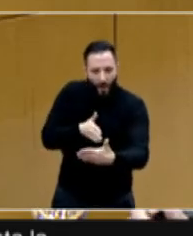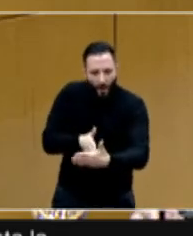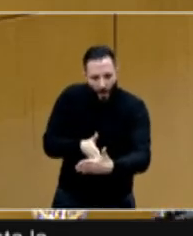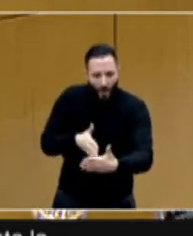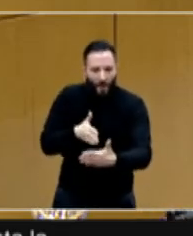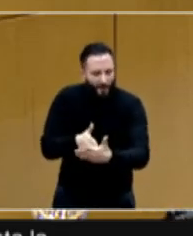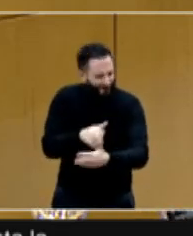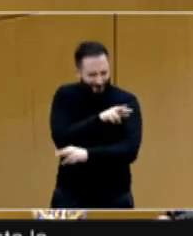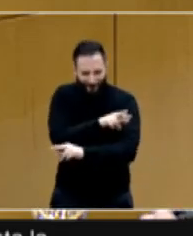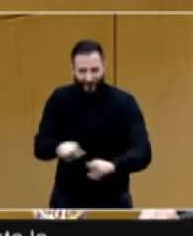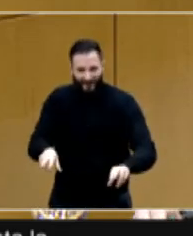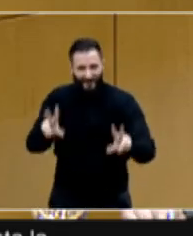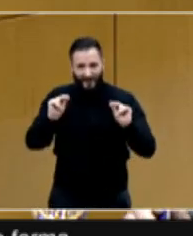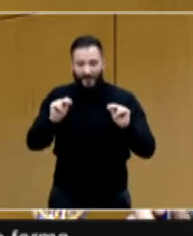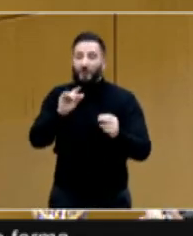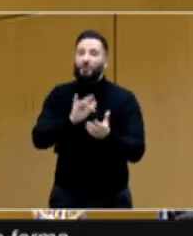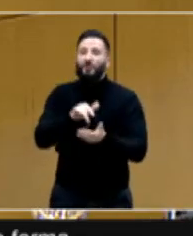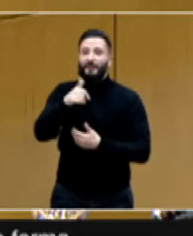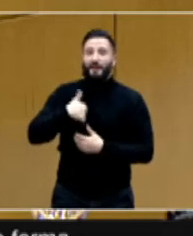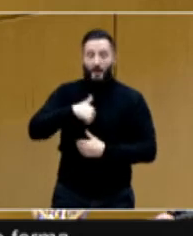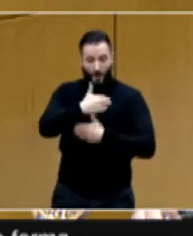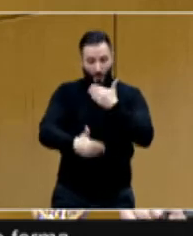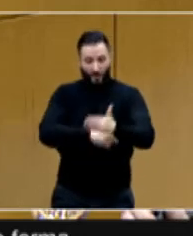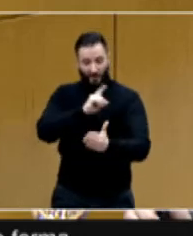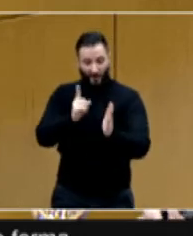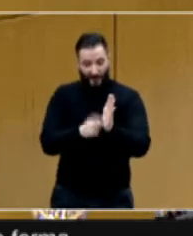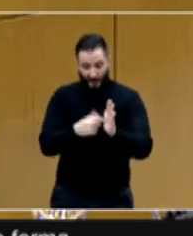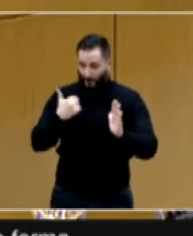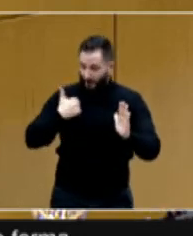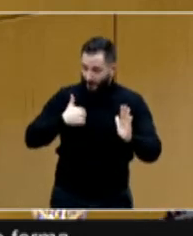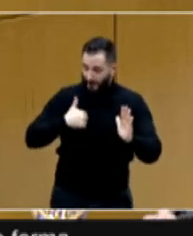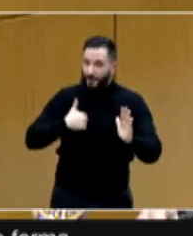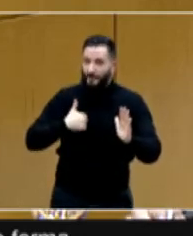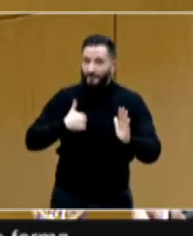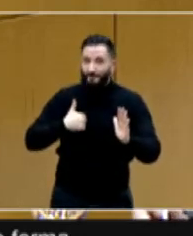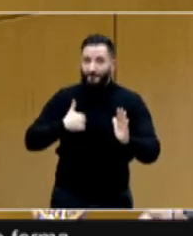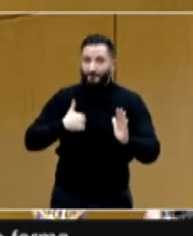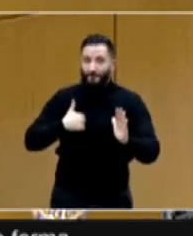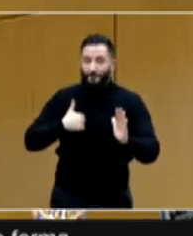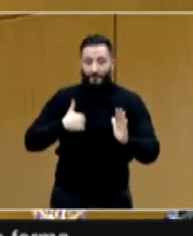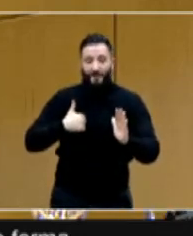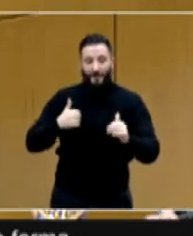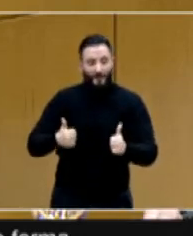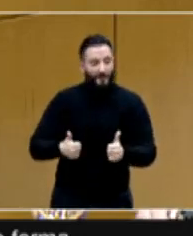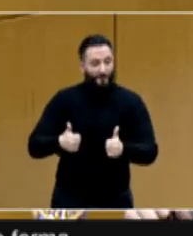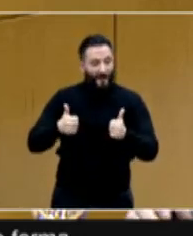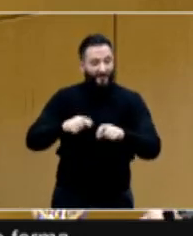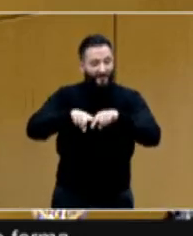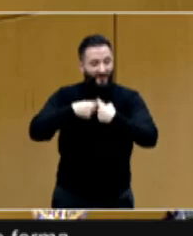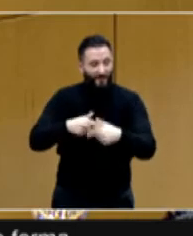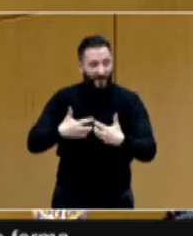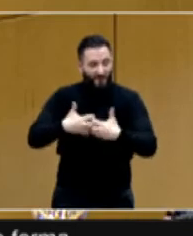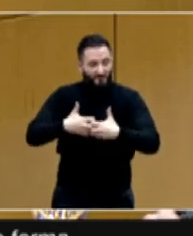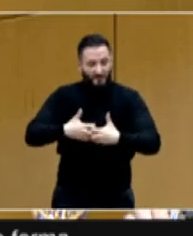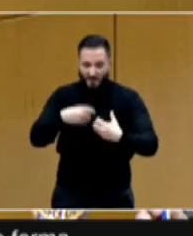Pau diciendo eso del proceso pre legislativo si la familia funciona bien no hay por qué imponerle mayores cargas judiciales y demás a la posibilidad